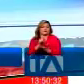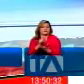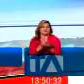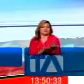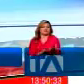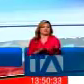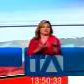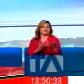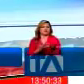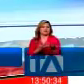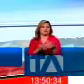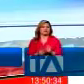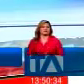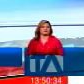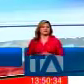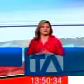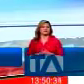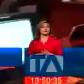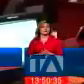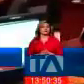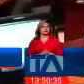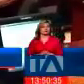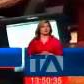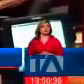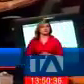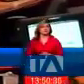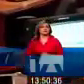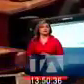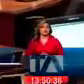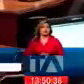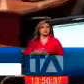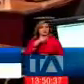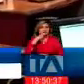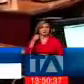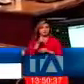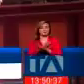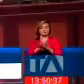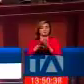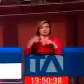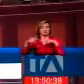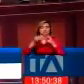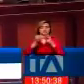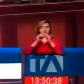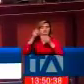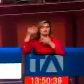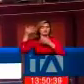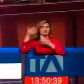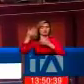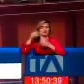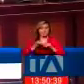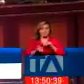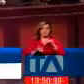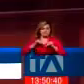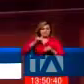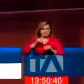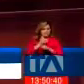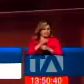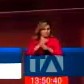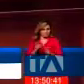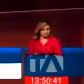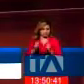informe para que pase al pleno. Una vez concluido el feriado, los jefes de bloque deben entregar sus aportes al proyecto de ley